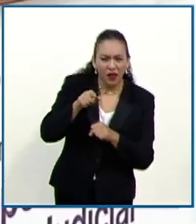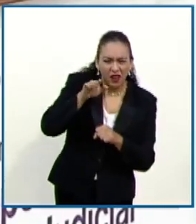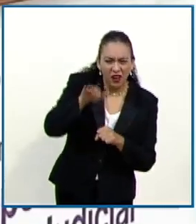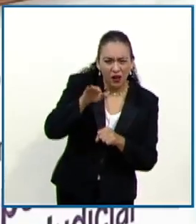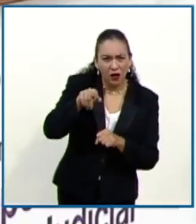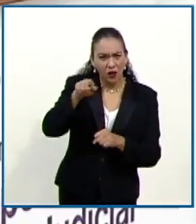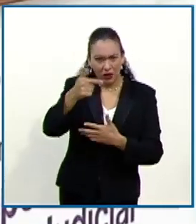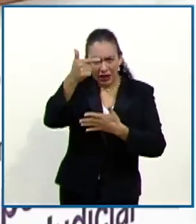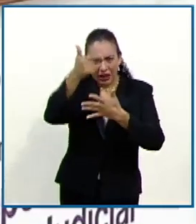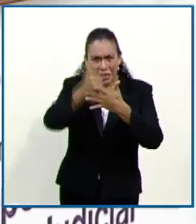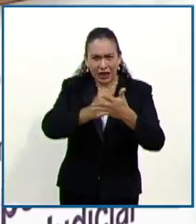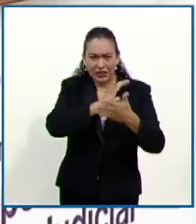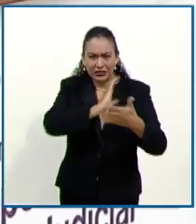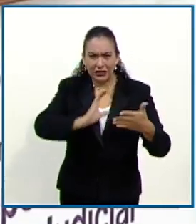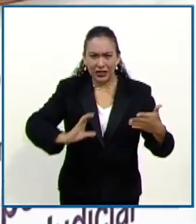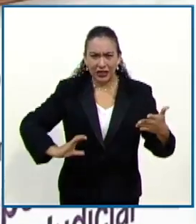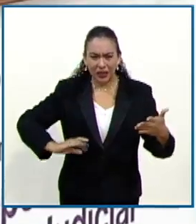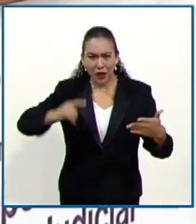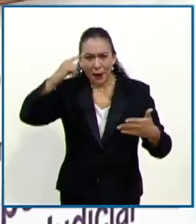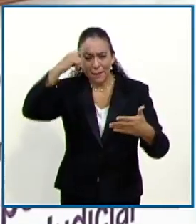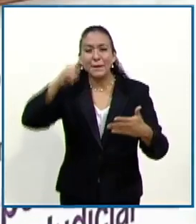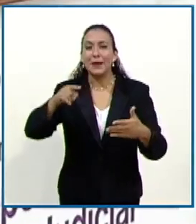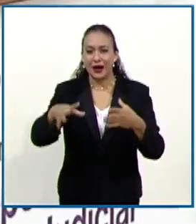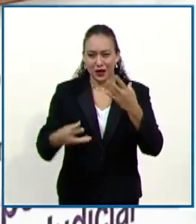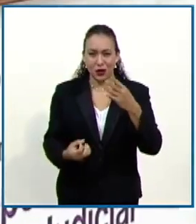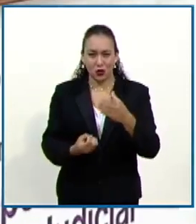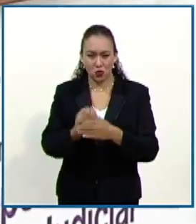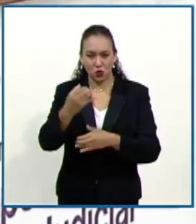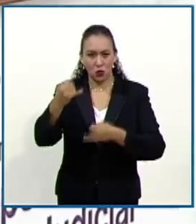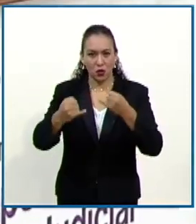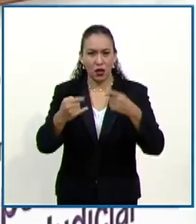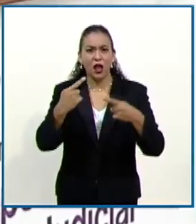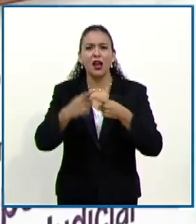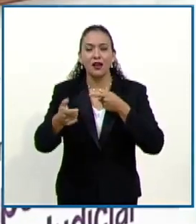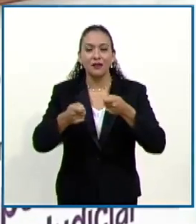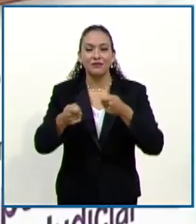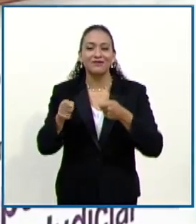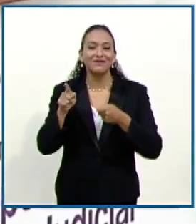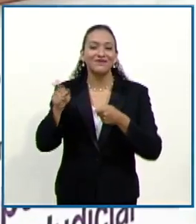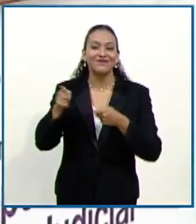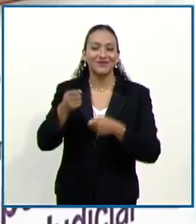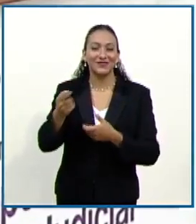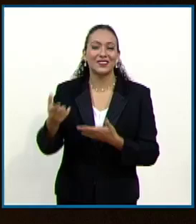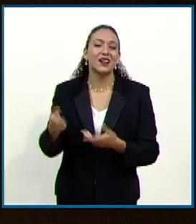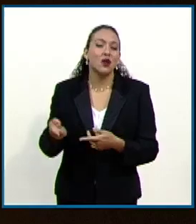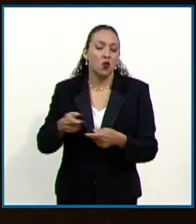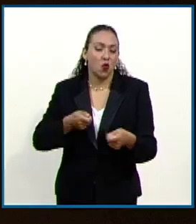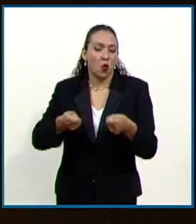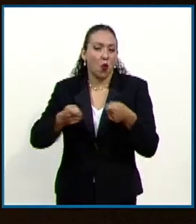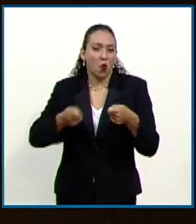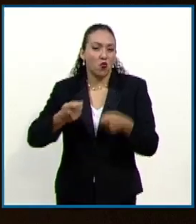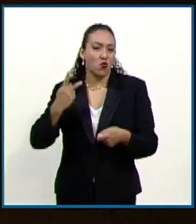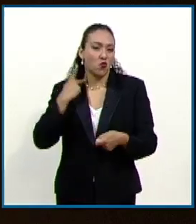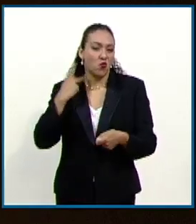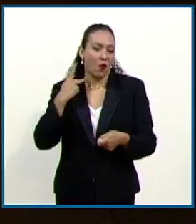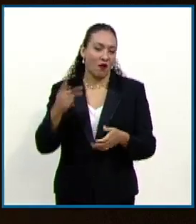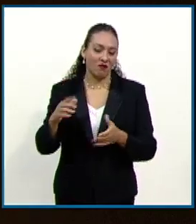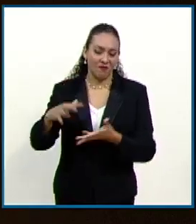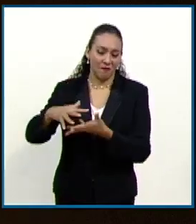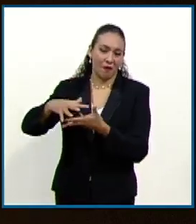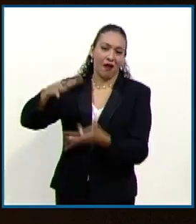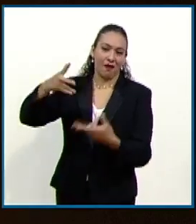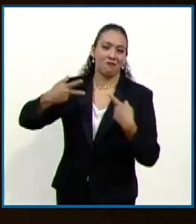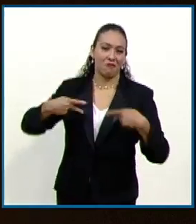esas listas de candidatos eran un empaque del partido oficialista. Entonces vino un desencanto en